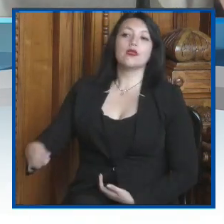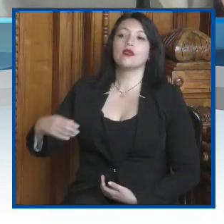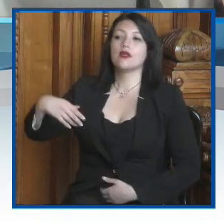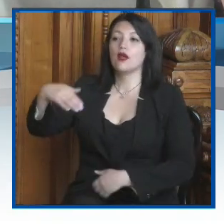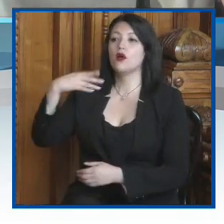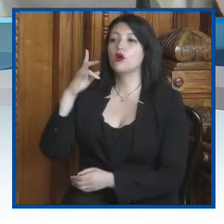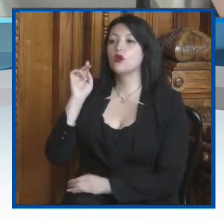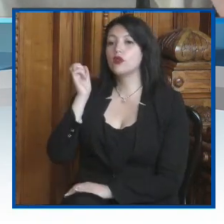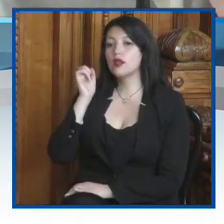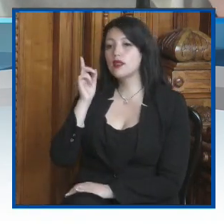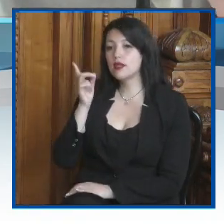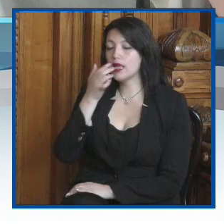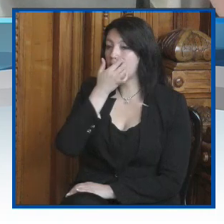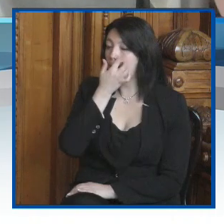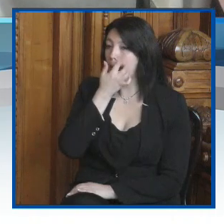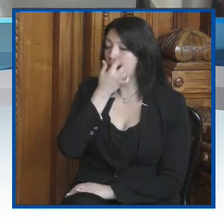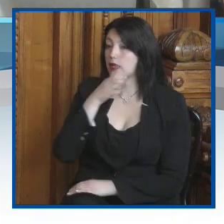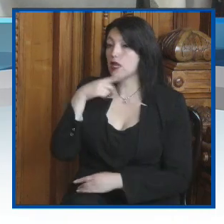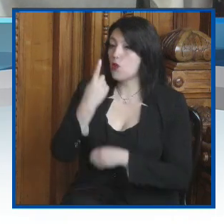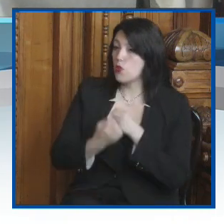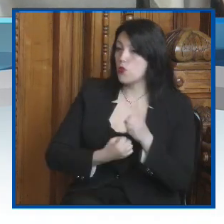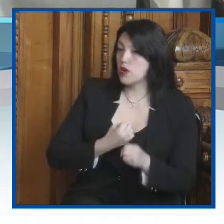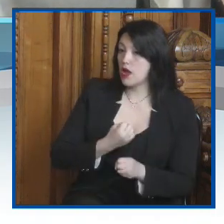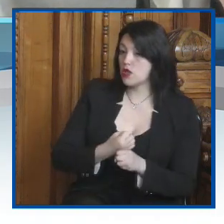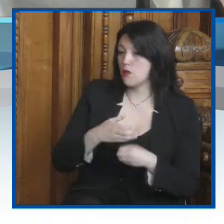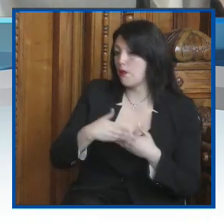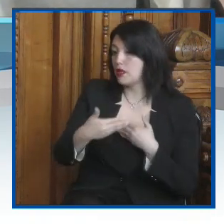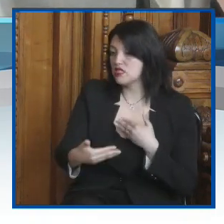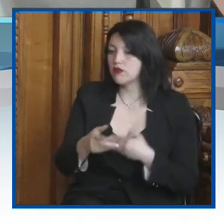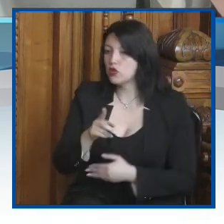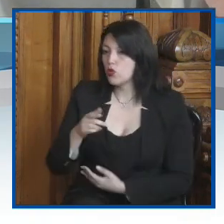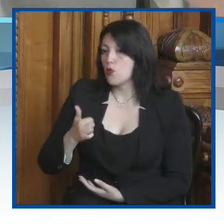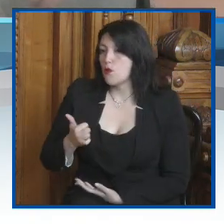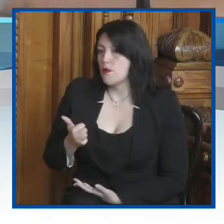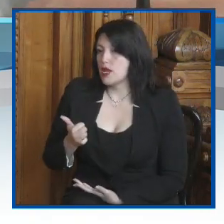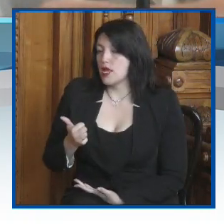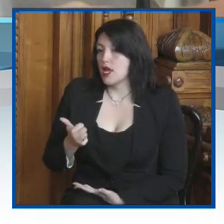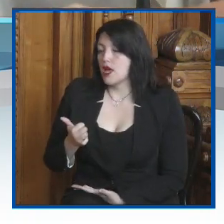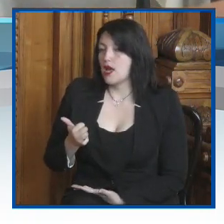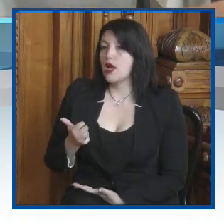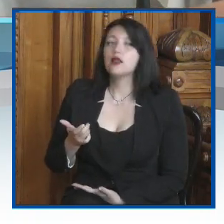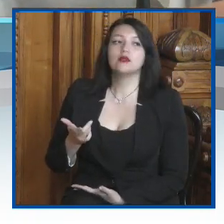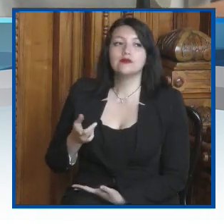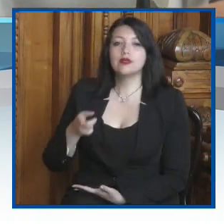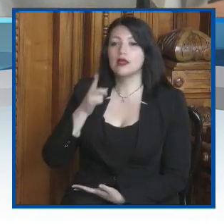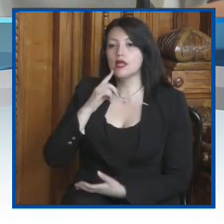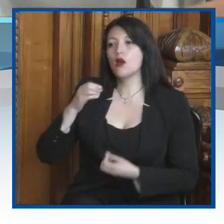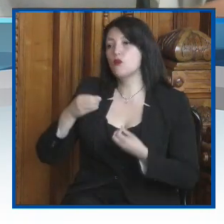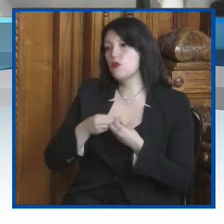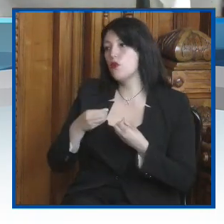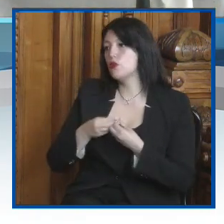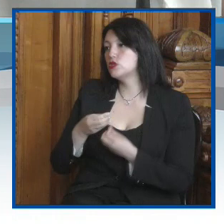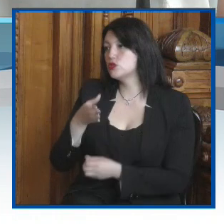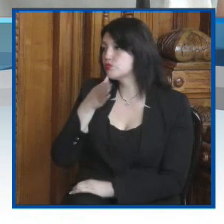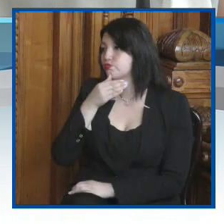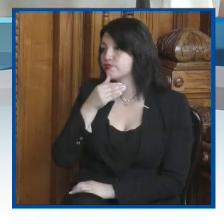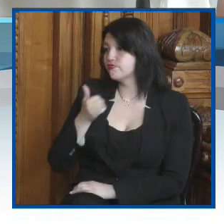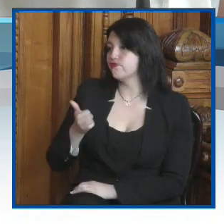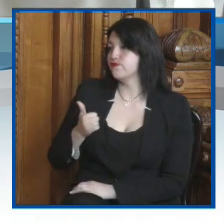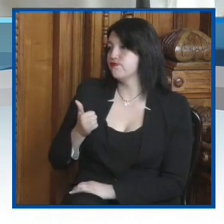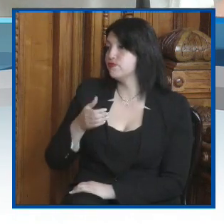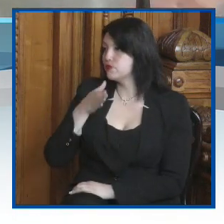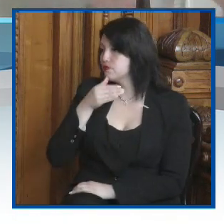porque no entendía que tenía que hacerlo en un año, pasaba el año, no lo cumplía. Entonces teníamos un montón de incumplimientos y audiencias de